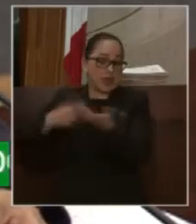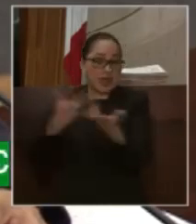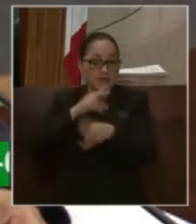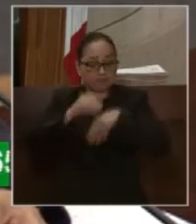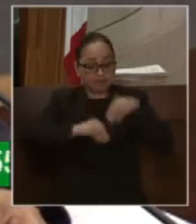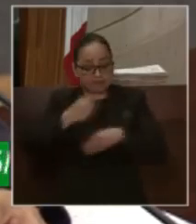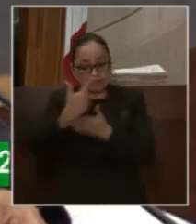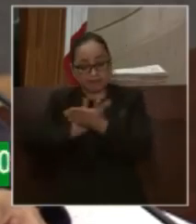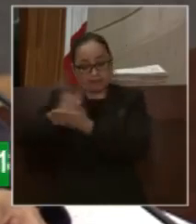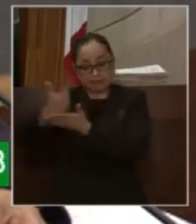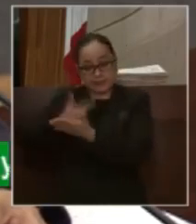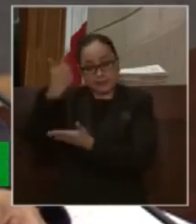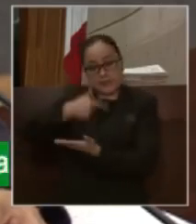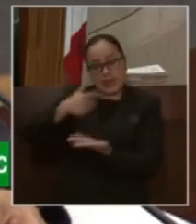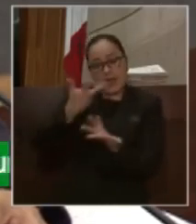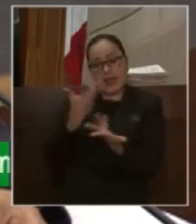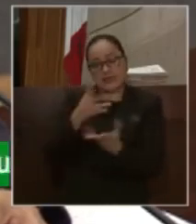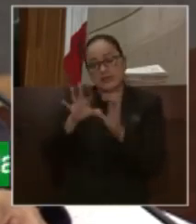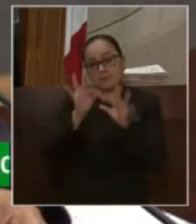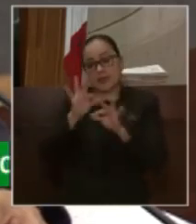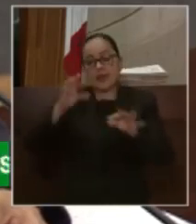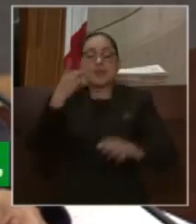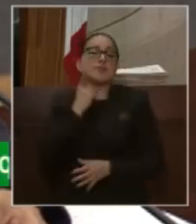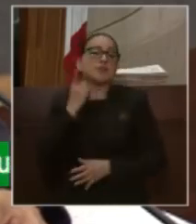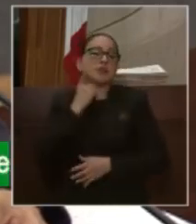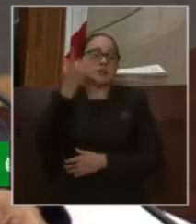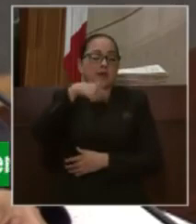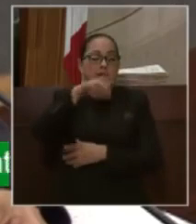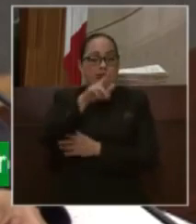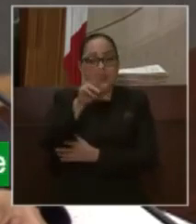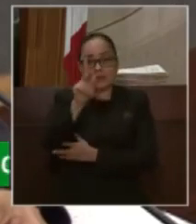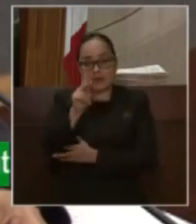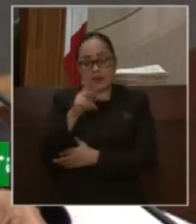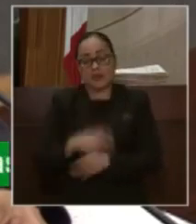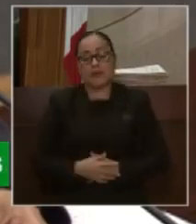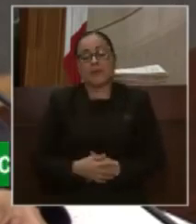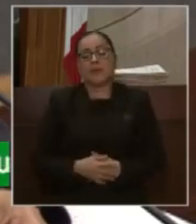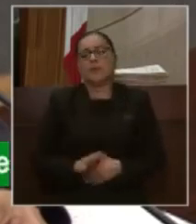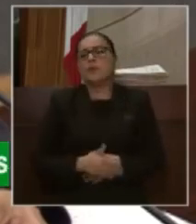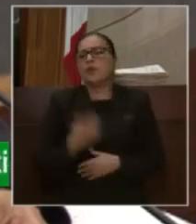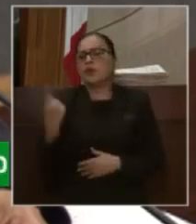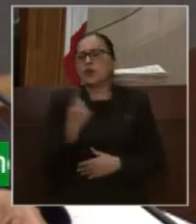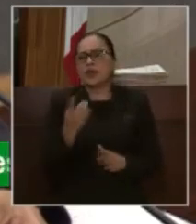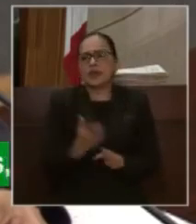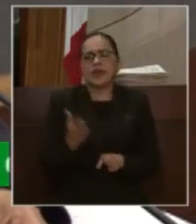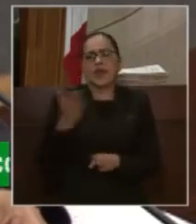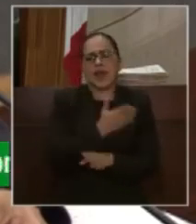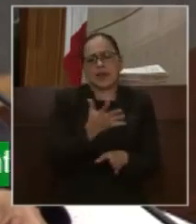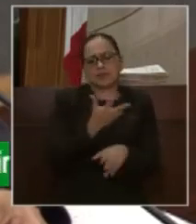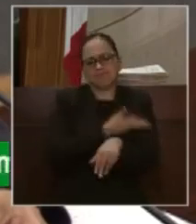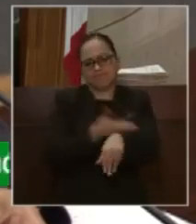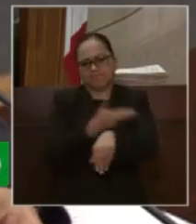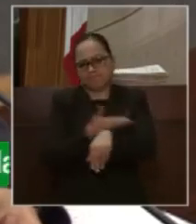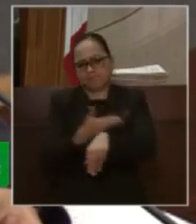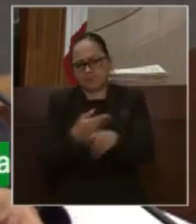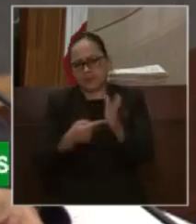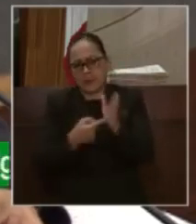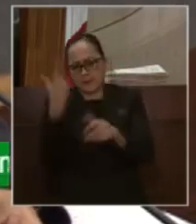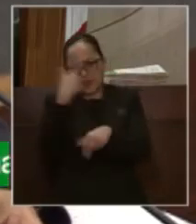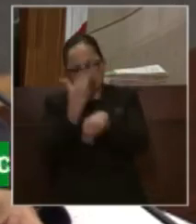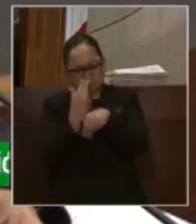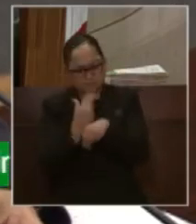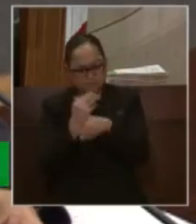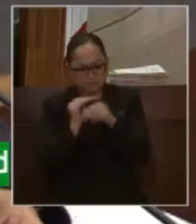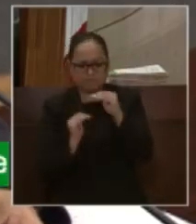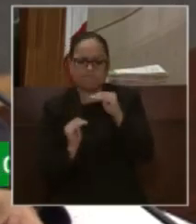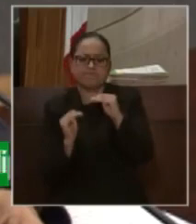presupuesto de la asignación de diputados por el principio de representación proporcional. Lo anterior, ya que la medida implementada relativa al ajuste para alcanzar